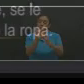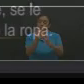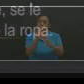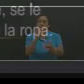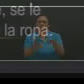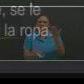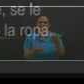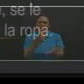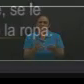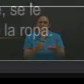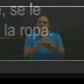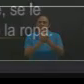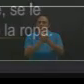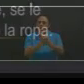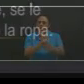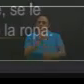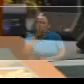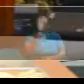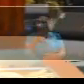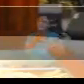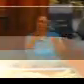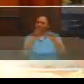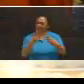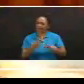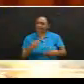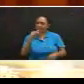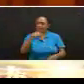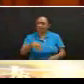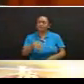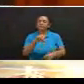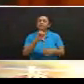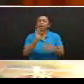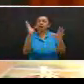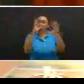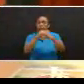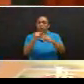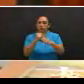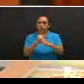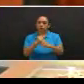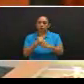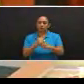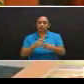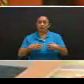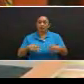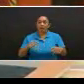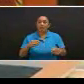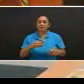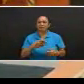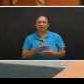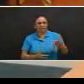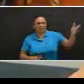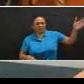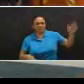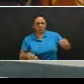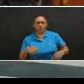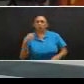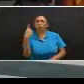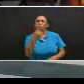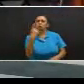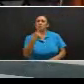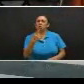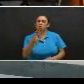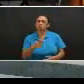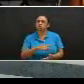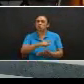Tal vez, amigo, tú que viniste esta noche, has ido por todos lados con tu problema y no